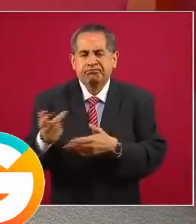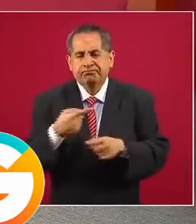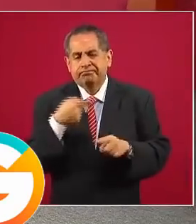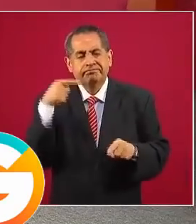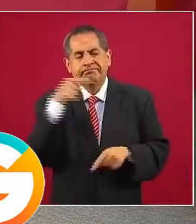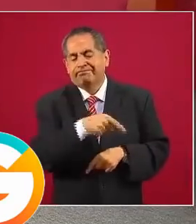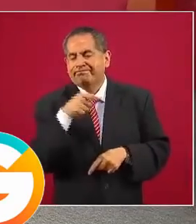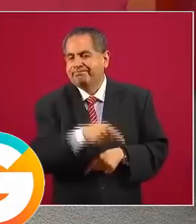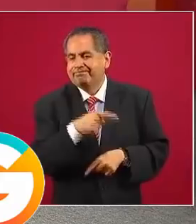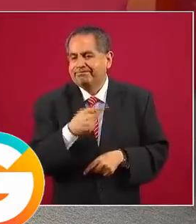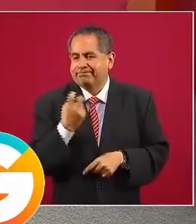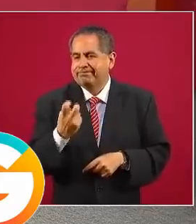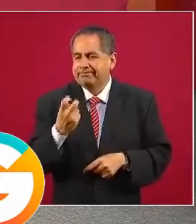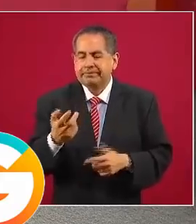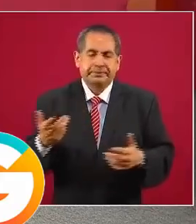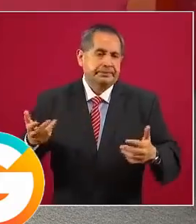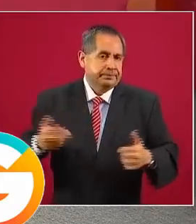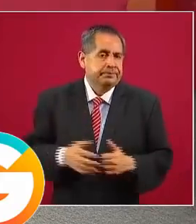Entonces,